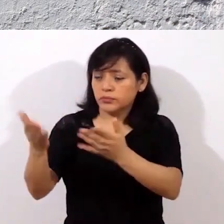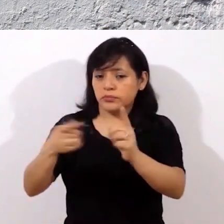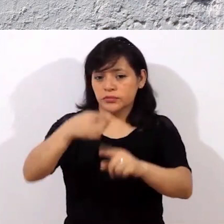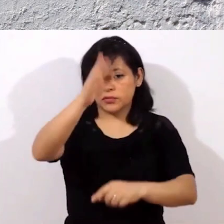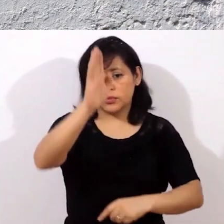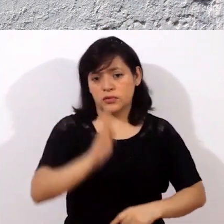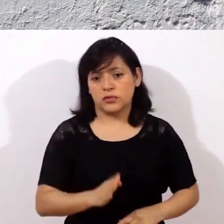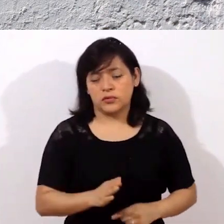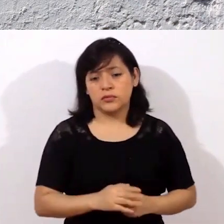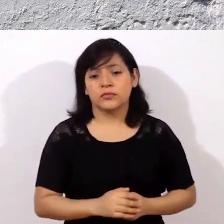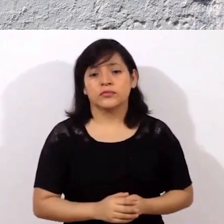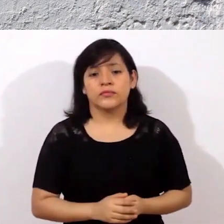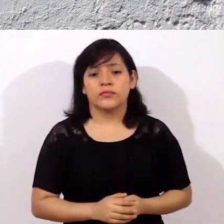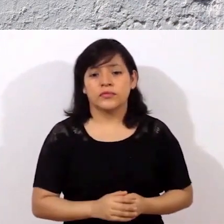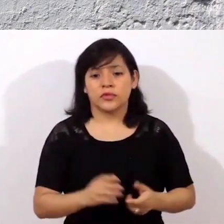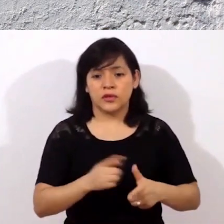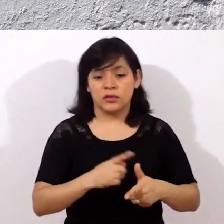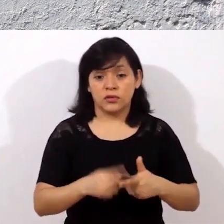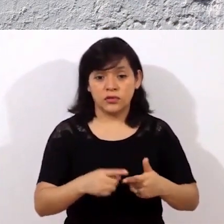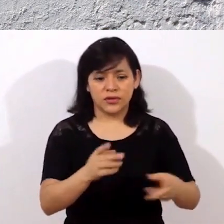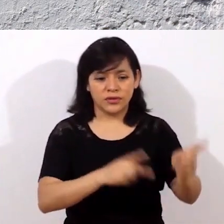Eso no fue con el pueblo de Israel, lamentablemente.